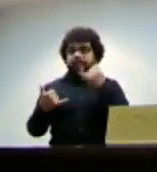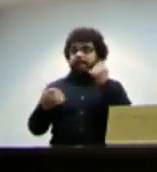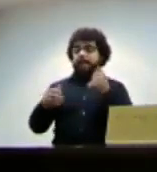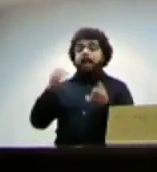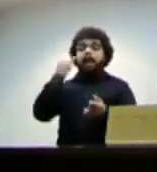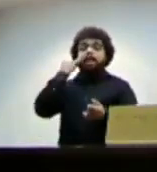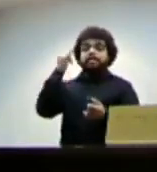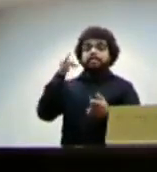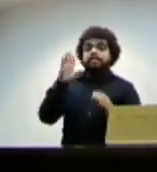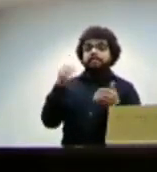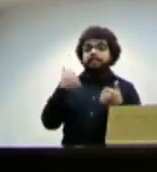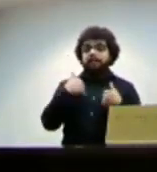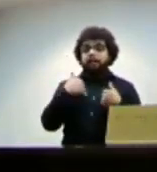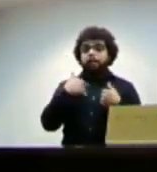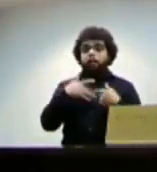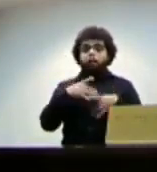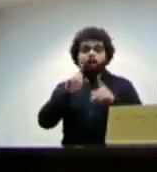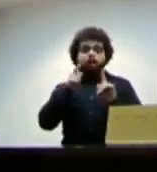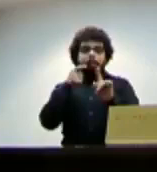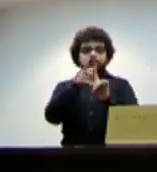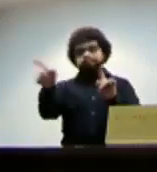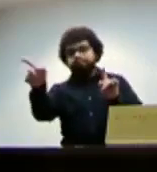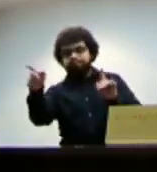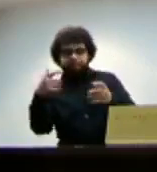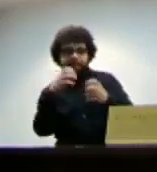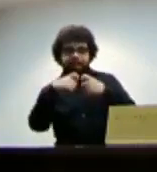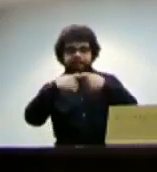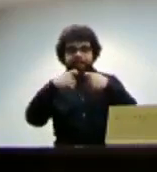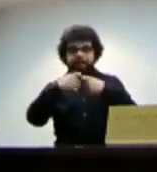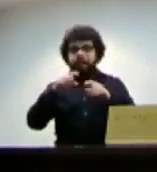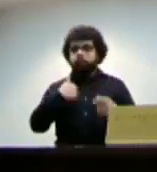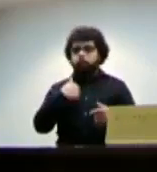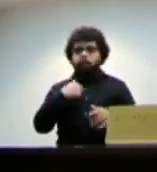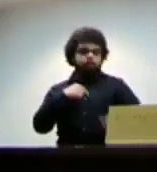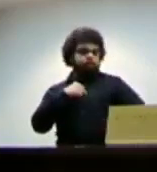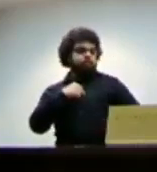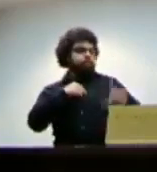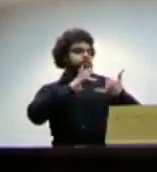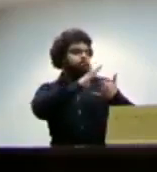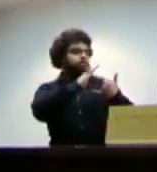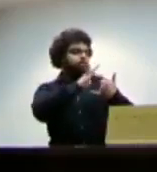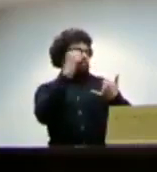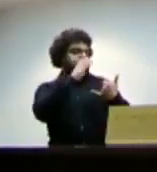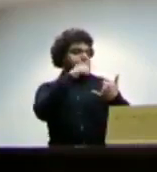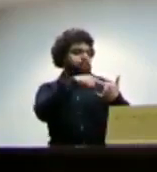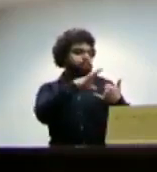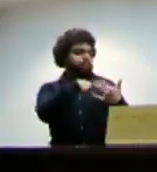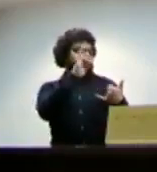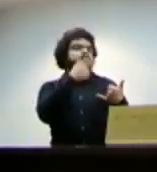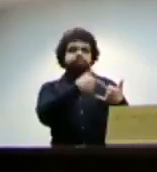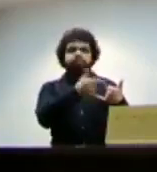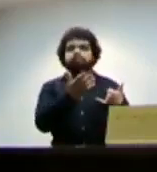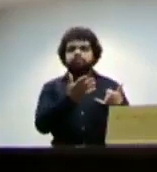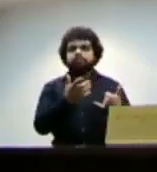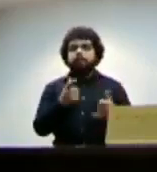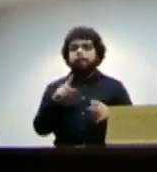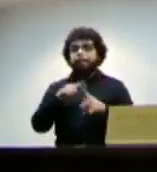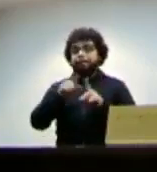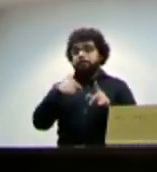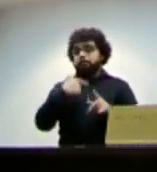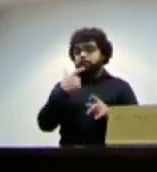desviación de cualquier parámetro, poder verlo, ¿verdad? Pero nosotros estamos haciendo la inversión